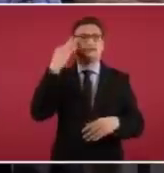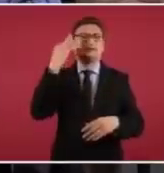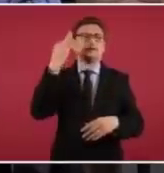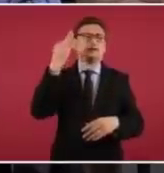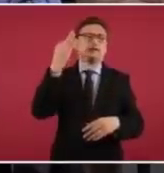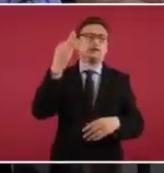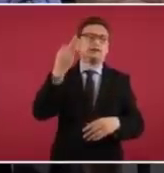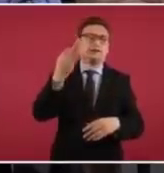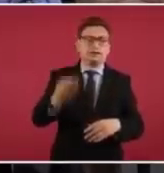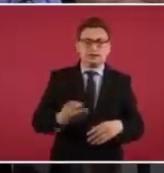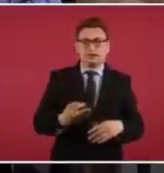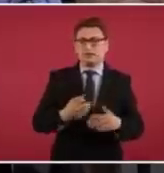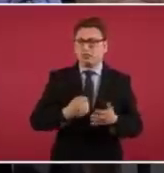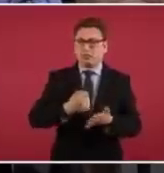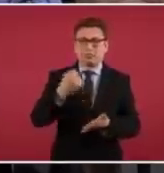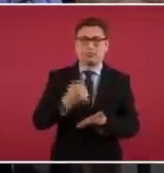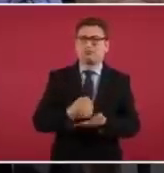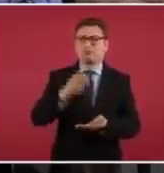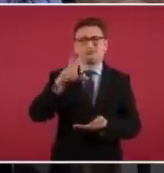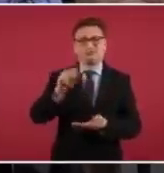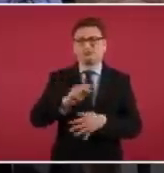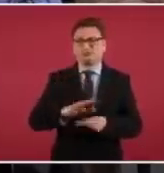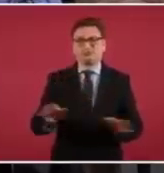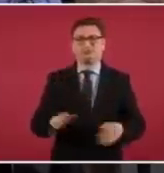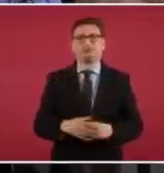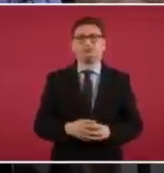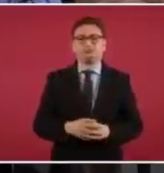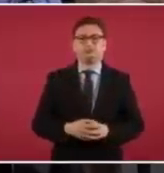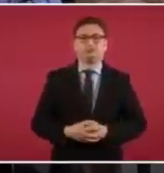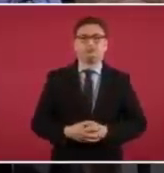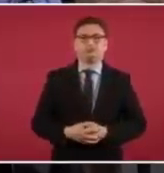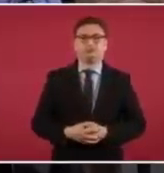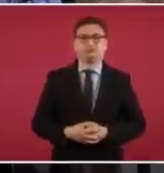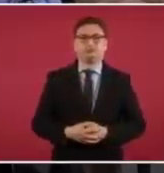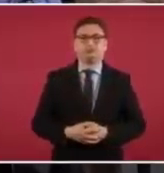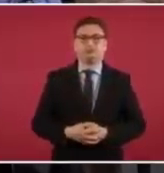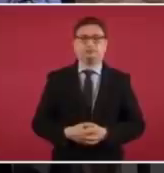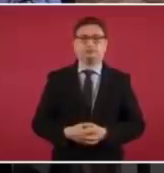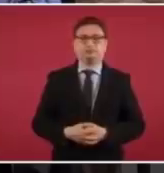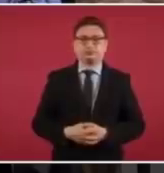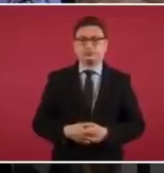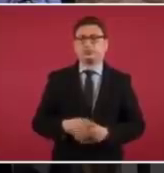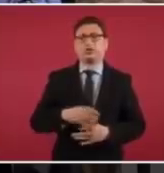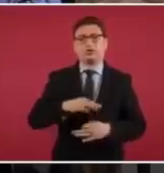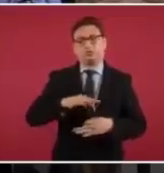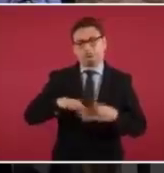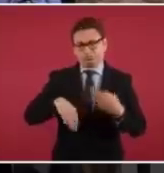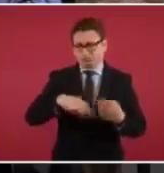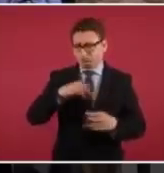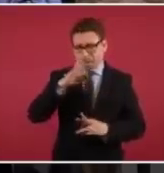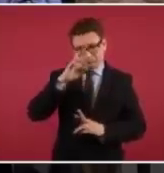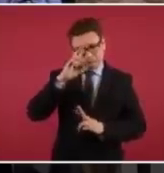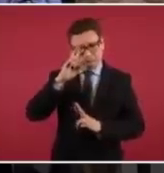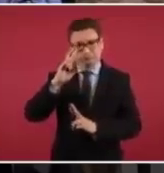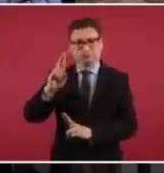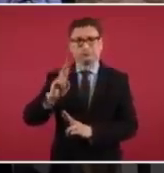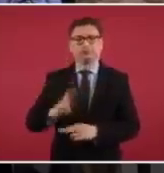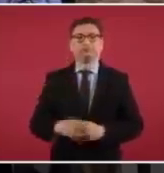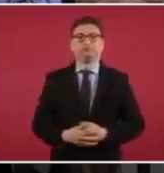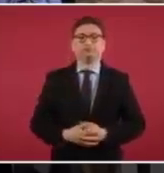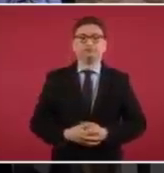la aprobación del tratado. Todo esto con mucho respeto,